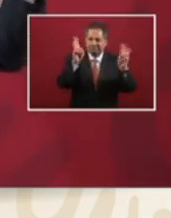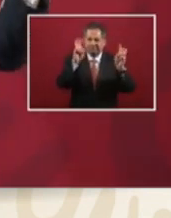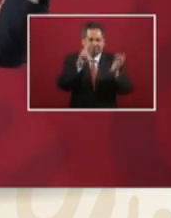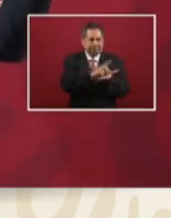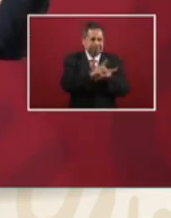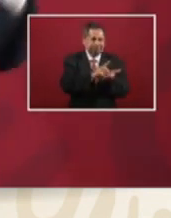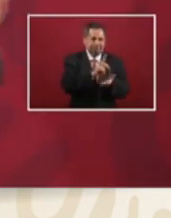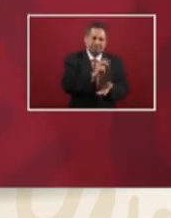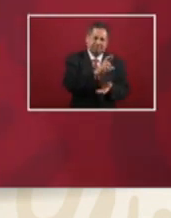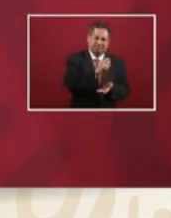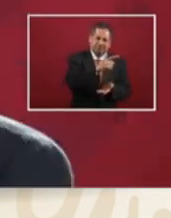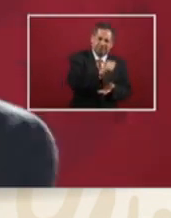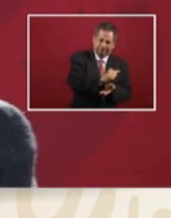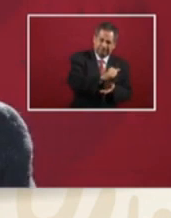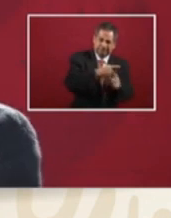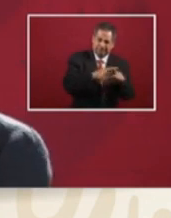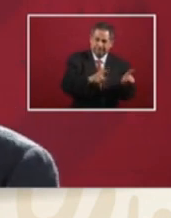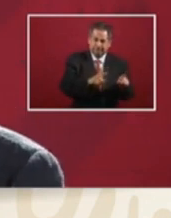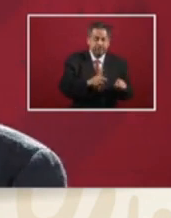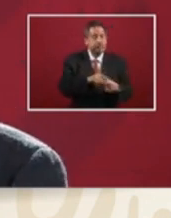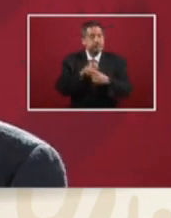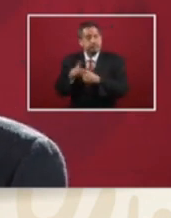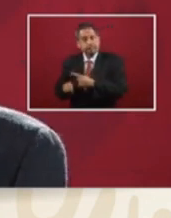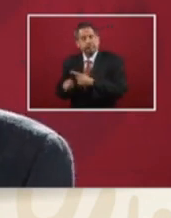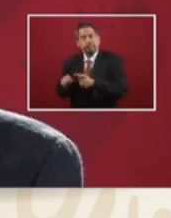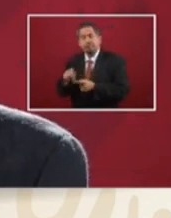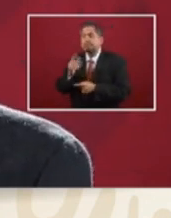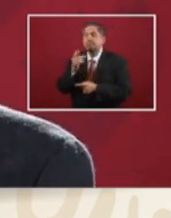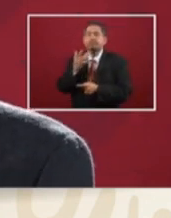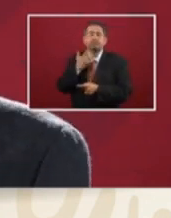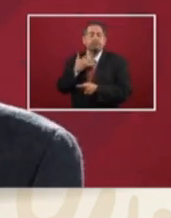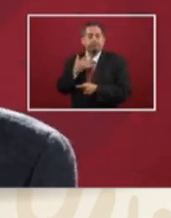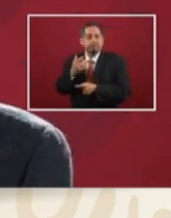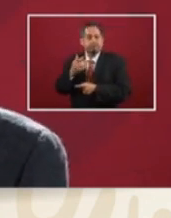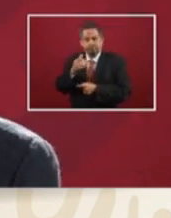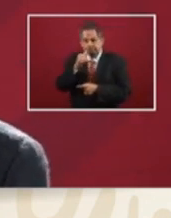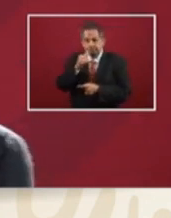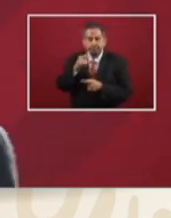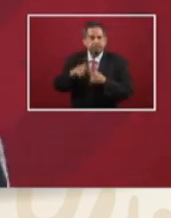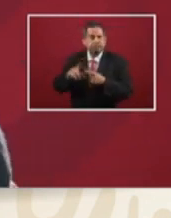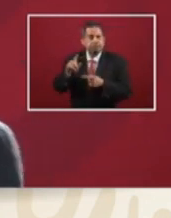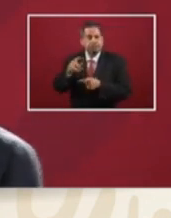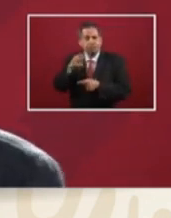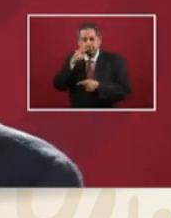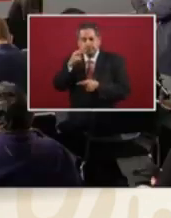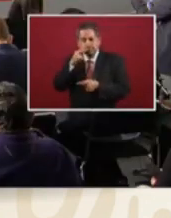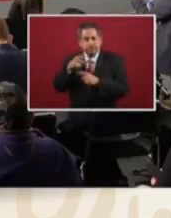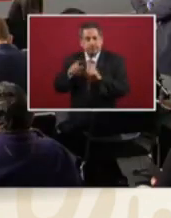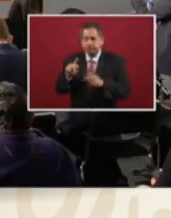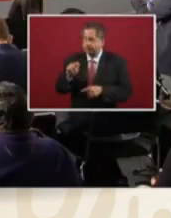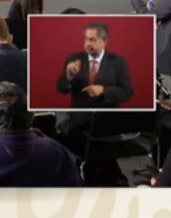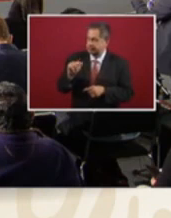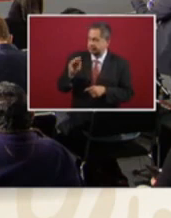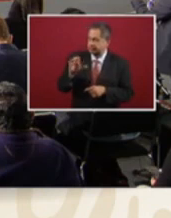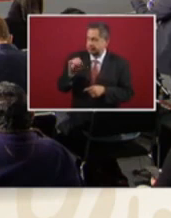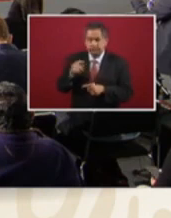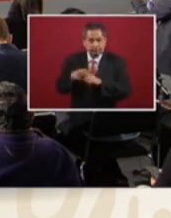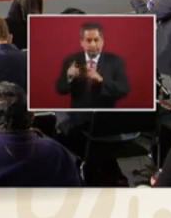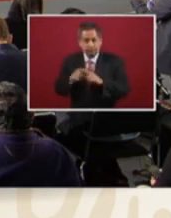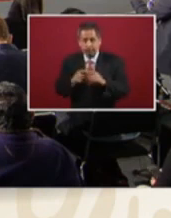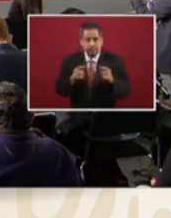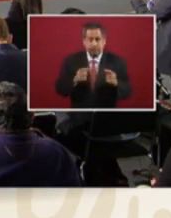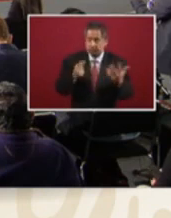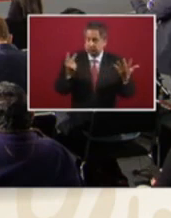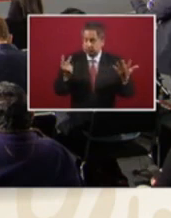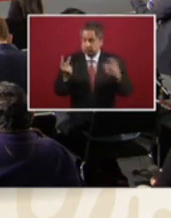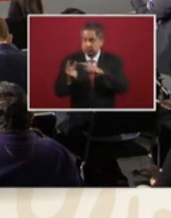normalmente se les llama, y lo que son el alcohol y el tabaco. Quisiera recordar que el alcohol y el tabaco, como lo decía también el subsecretario, son las dos